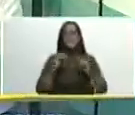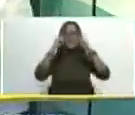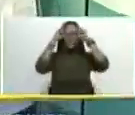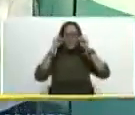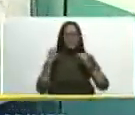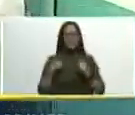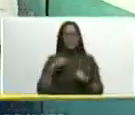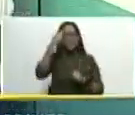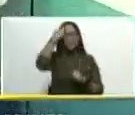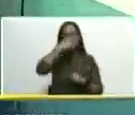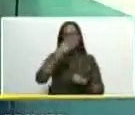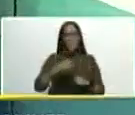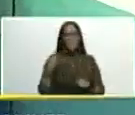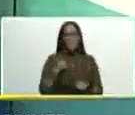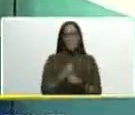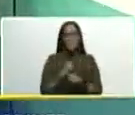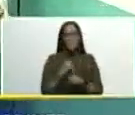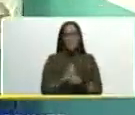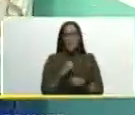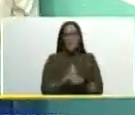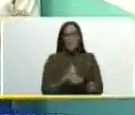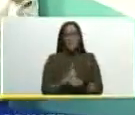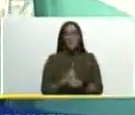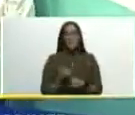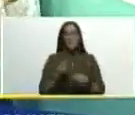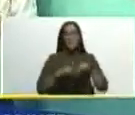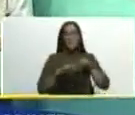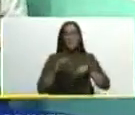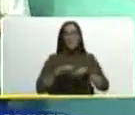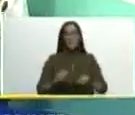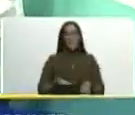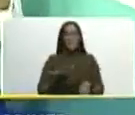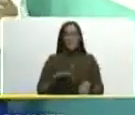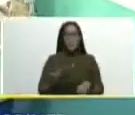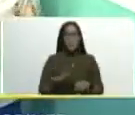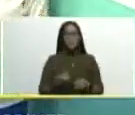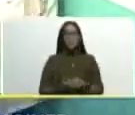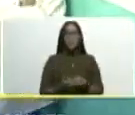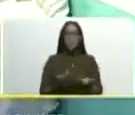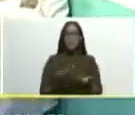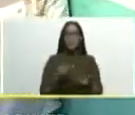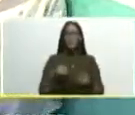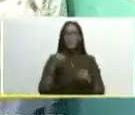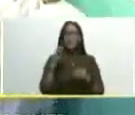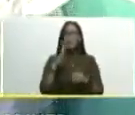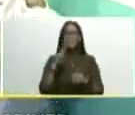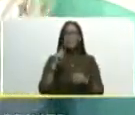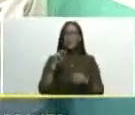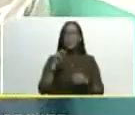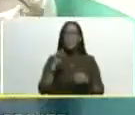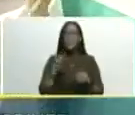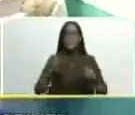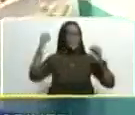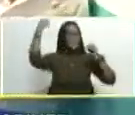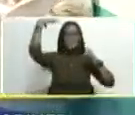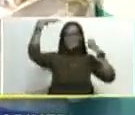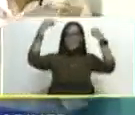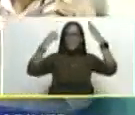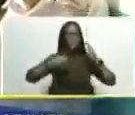pueblo. Se hizo trabajo de infraestructura importante como impermeabilización a través de las bricos miles, la iluminación, las